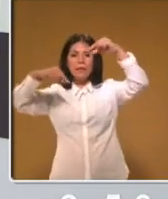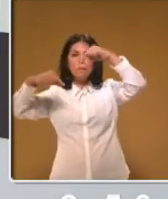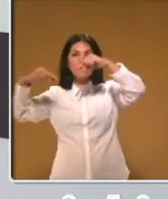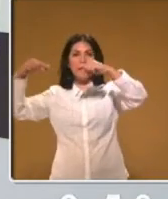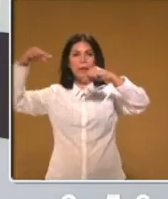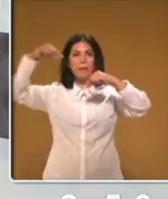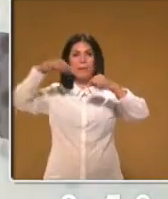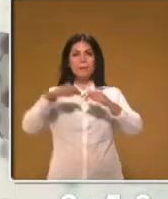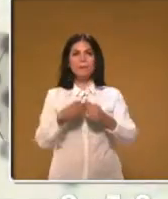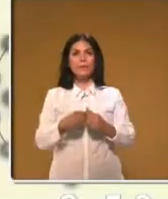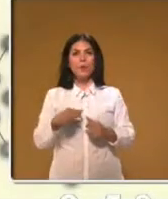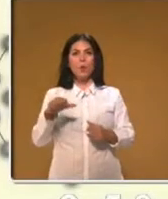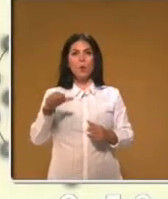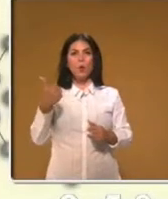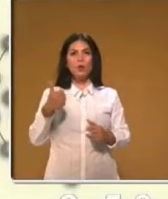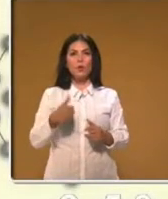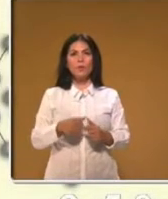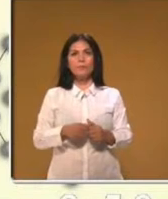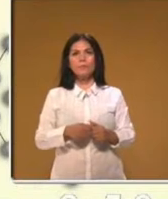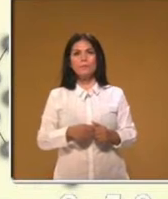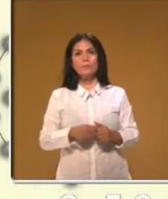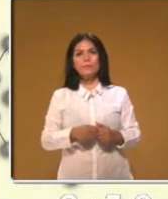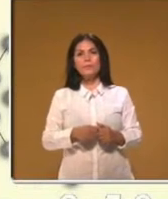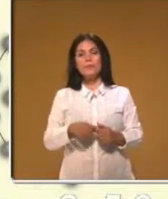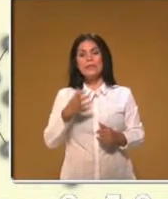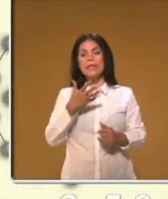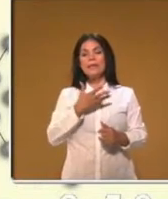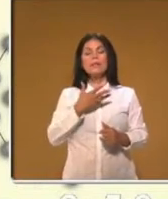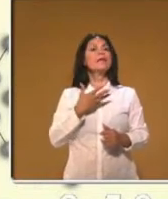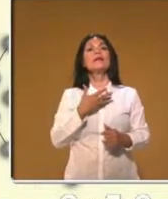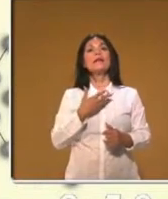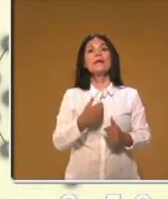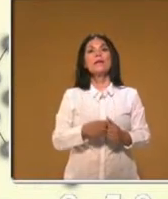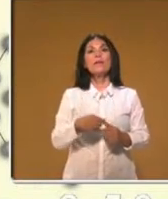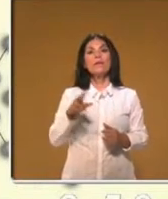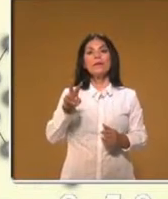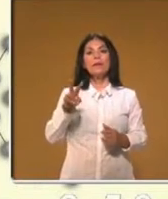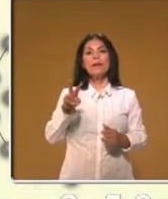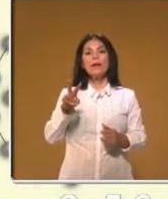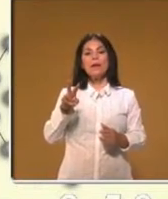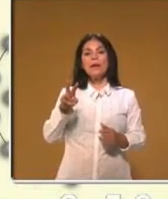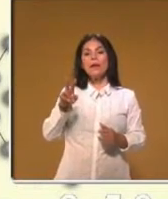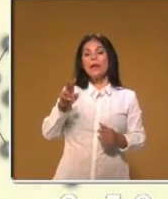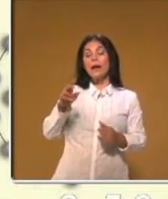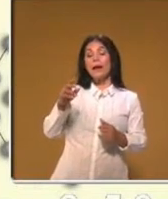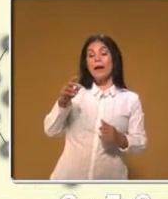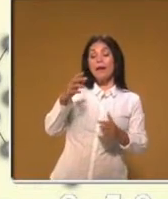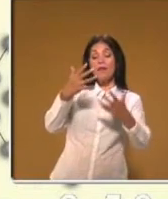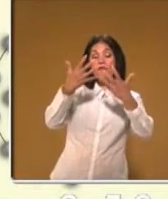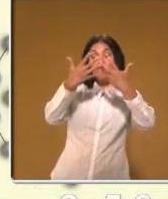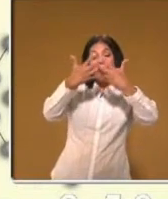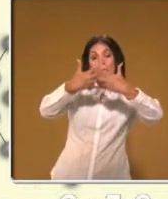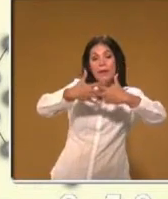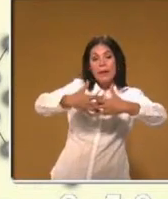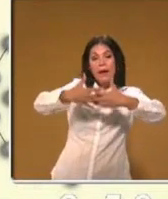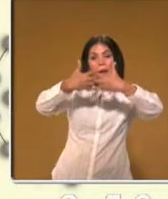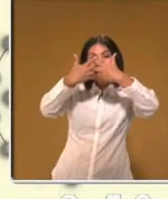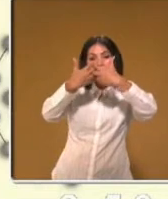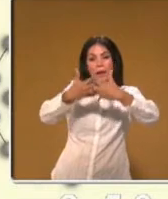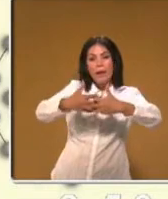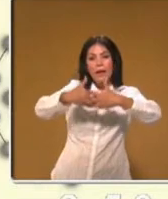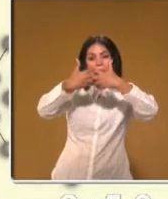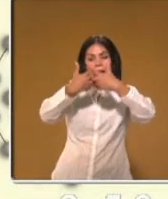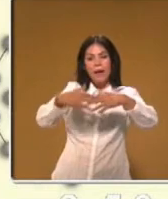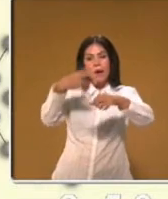Otra conclusión es, estas propiedades son utilizadas para fabricar máquinas, herramientas e instrumentos en el campo